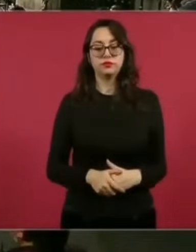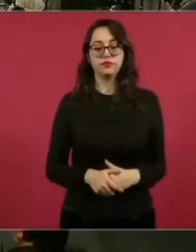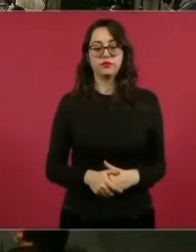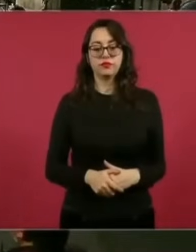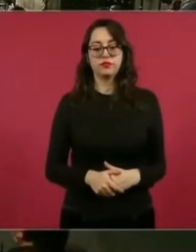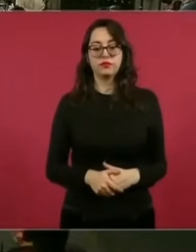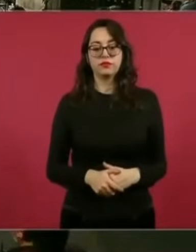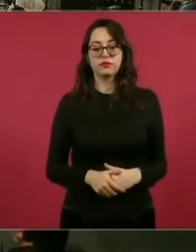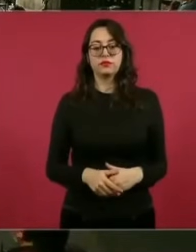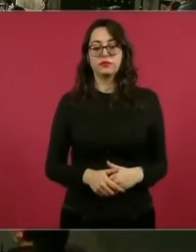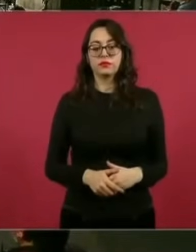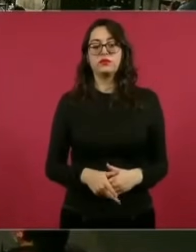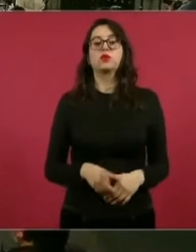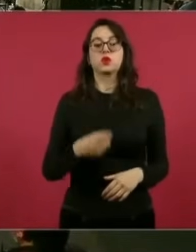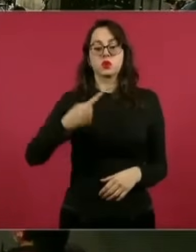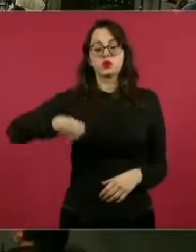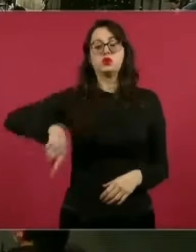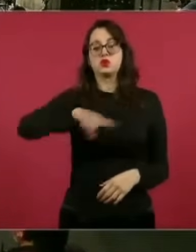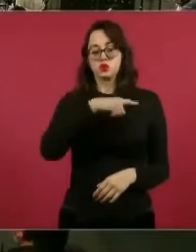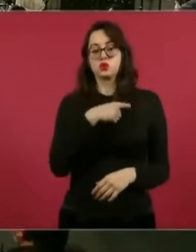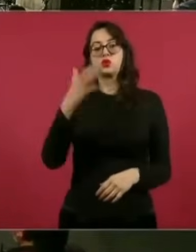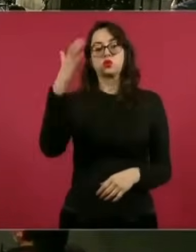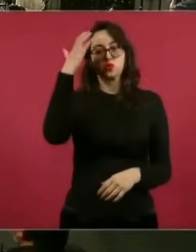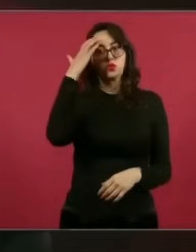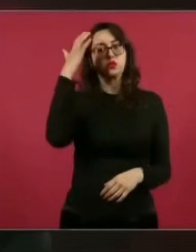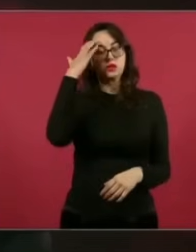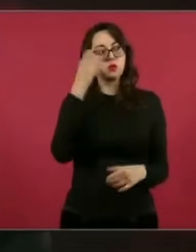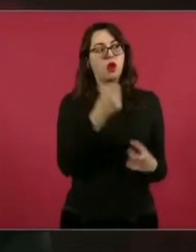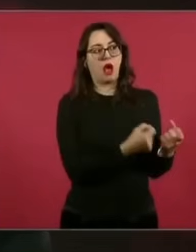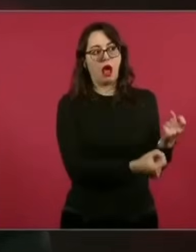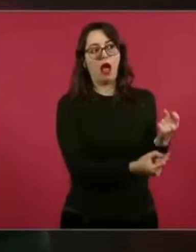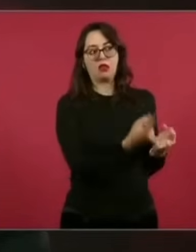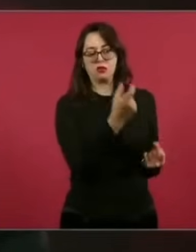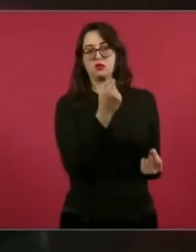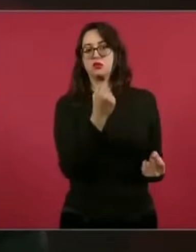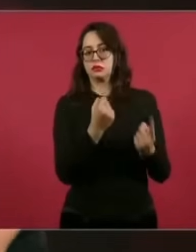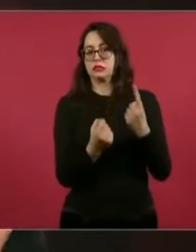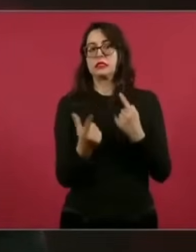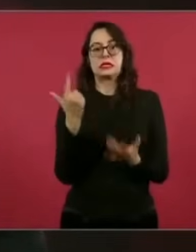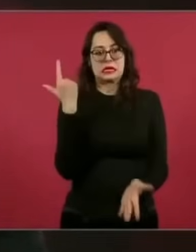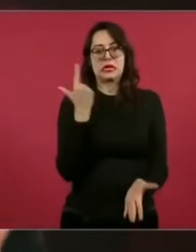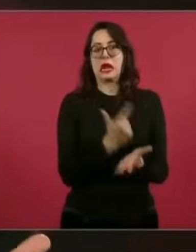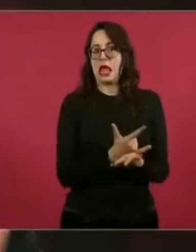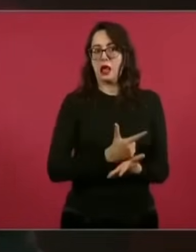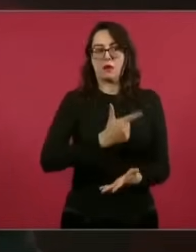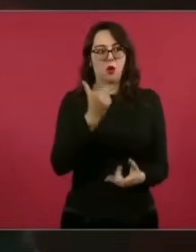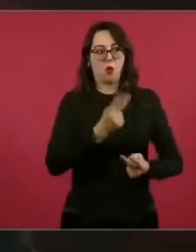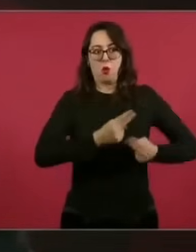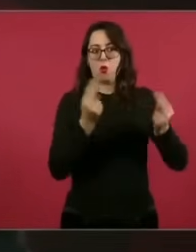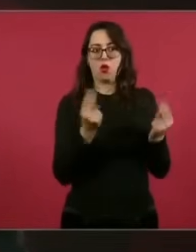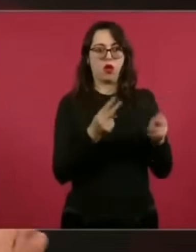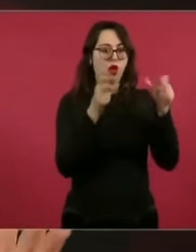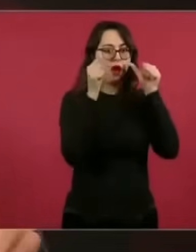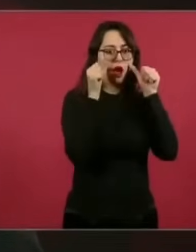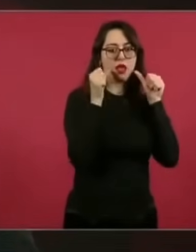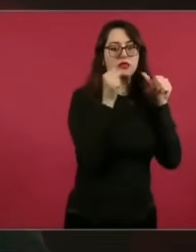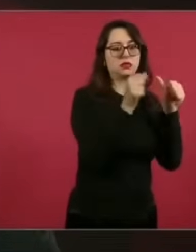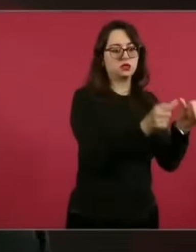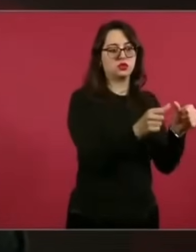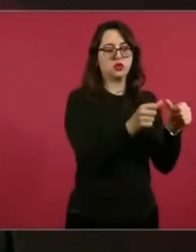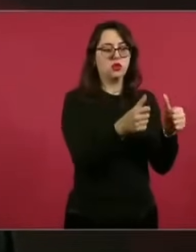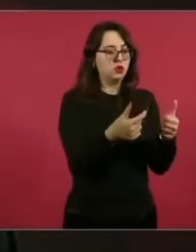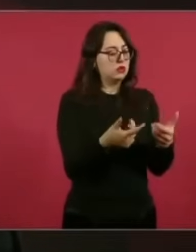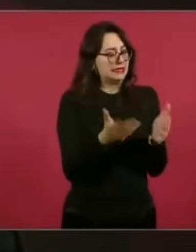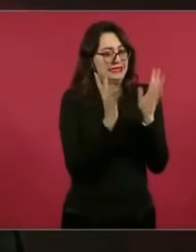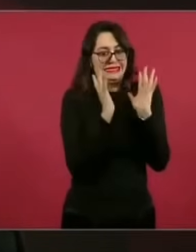Desde el mecanismo conocemos algunos casos que son urgentes, algunos en el que los mecanismos y las formas de atención nos obligan a